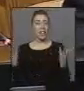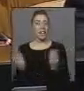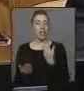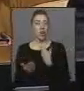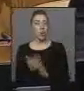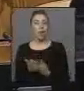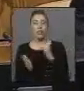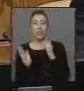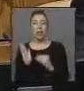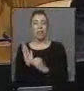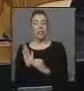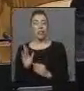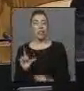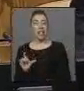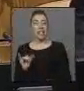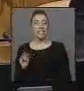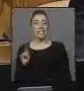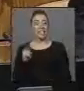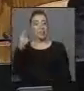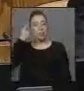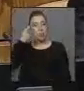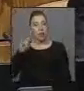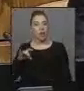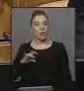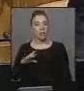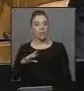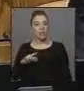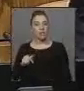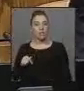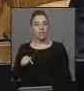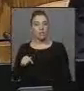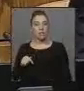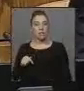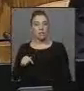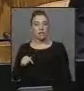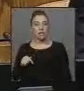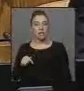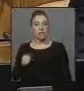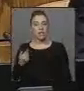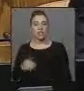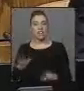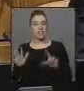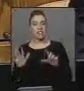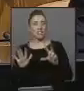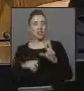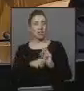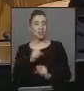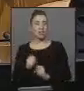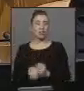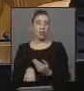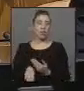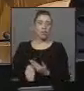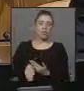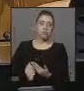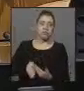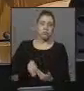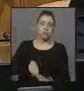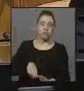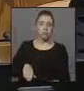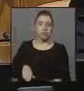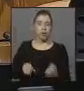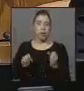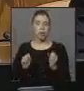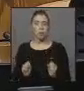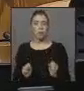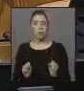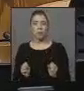está en CITES. Y sin embargo, Chile ha estado ya 7 u 8 años retrasado para